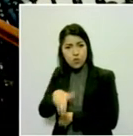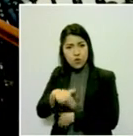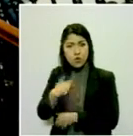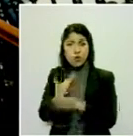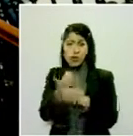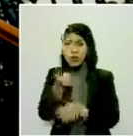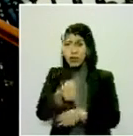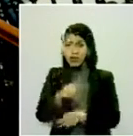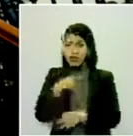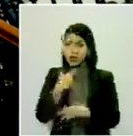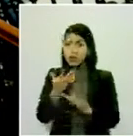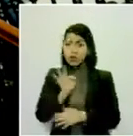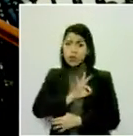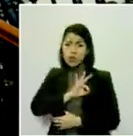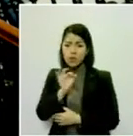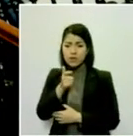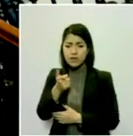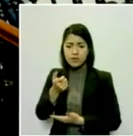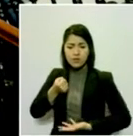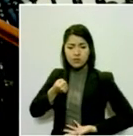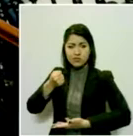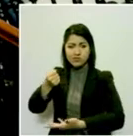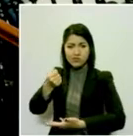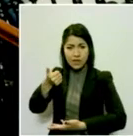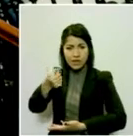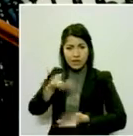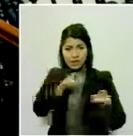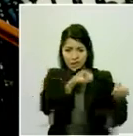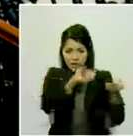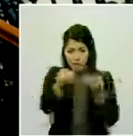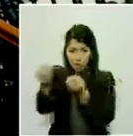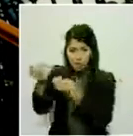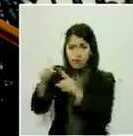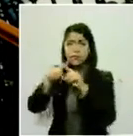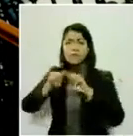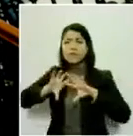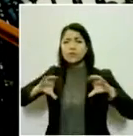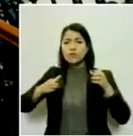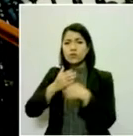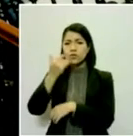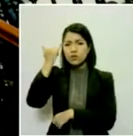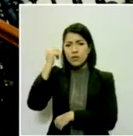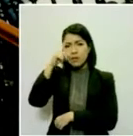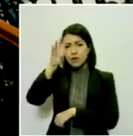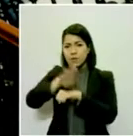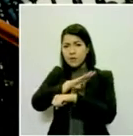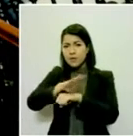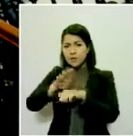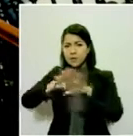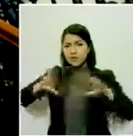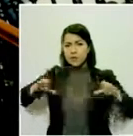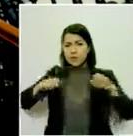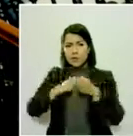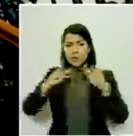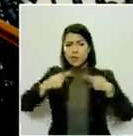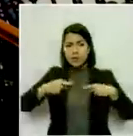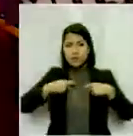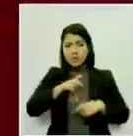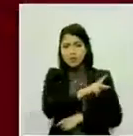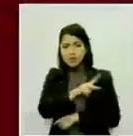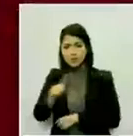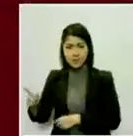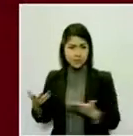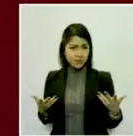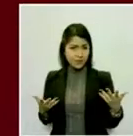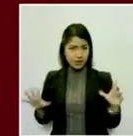años, que se haya asignado a las comunidades originarias estos recursos en beneficio de la población. Es